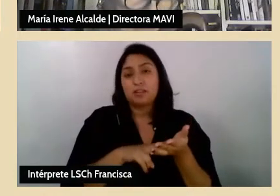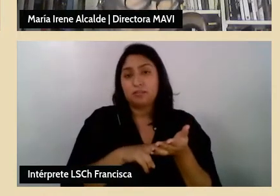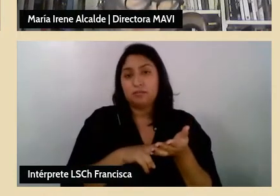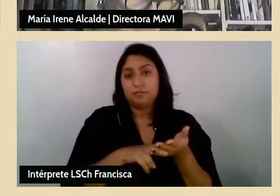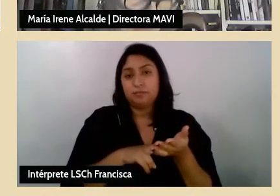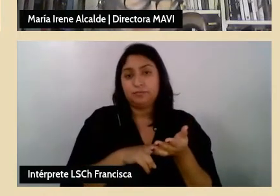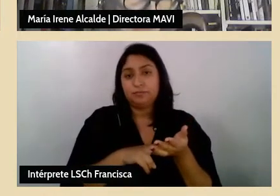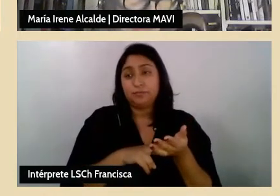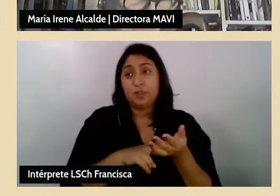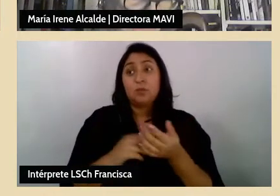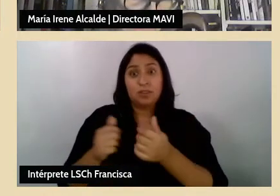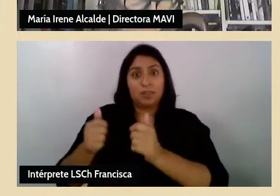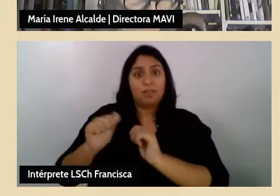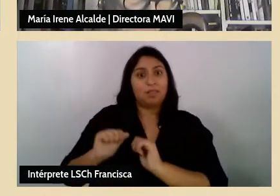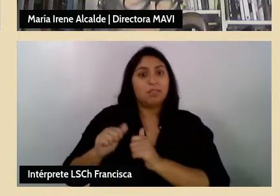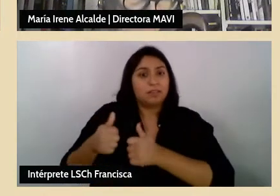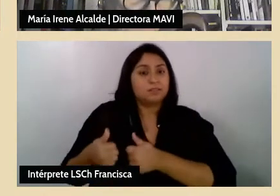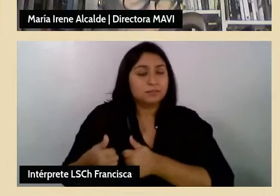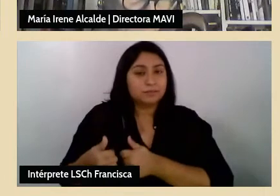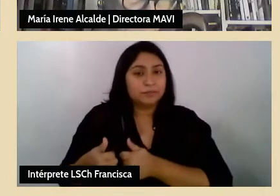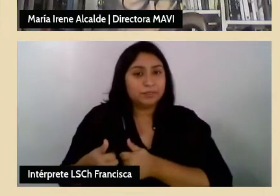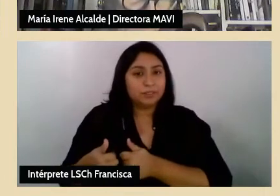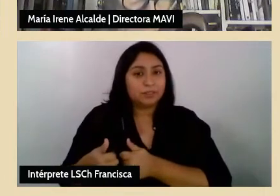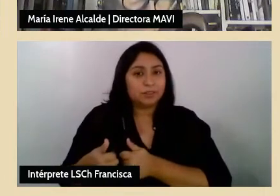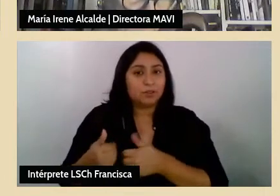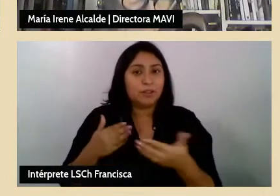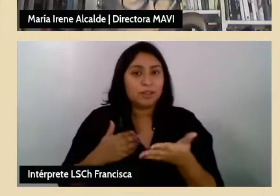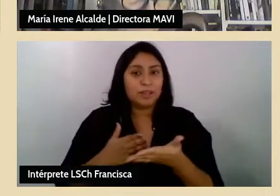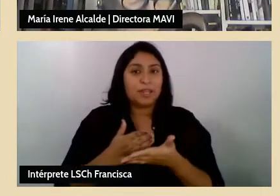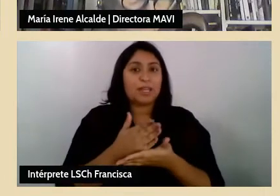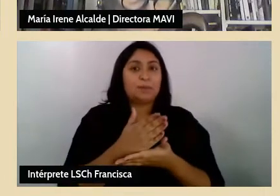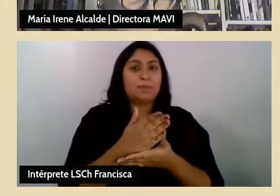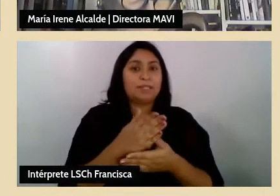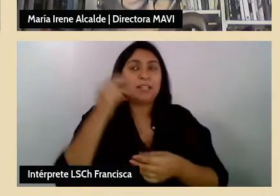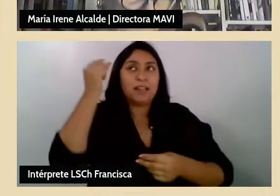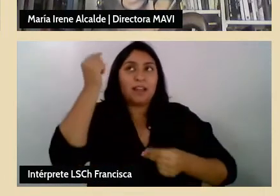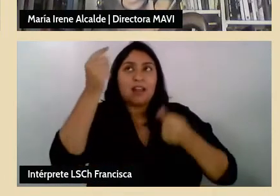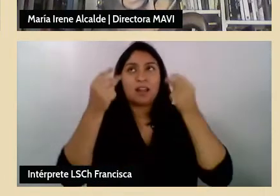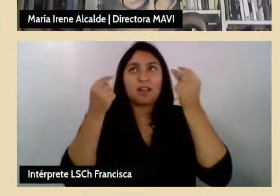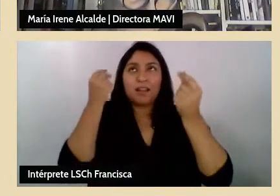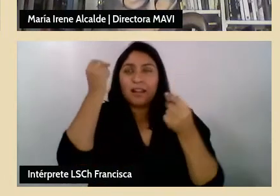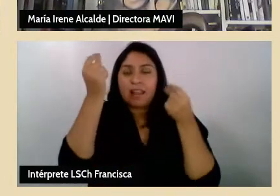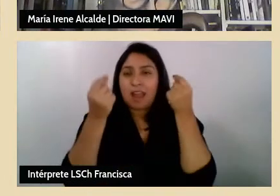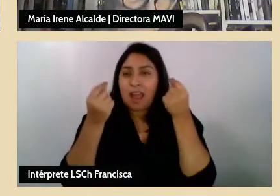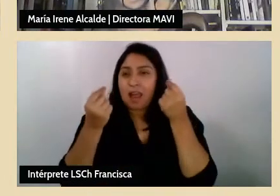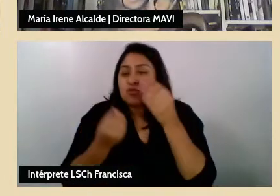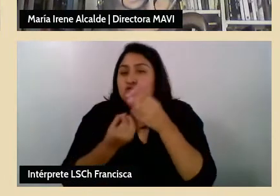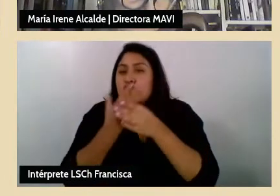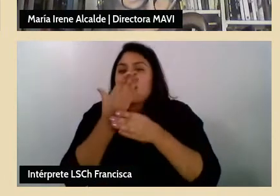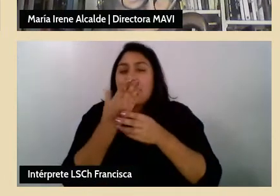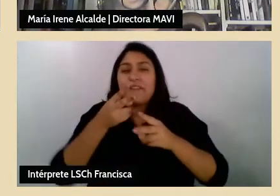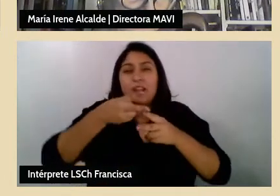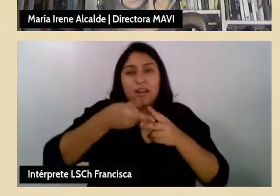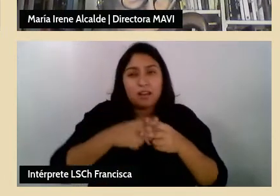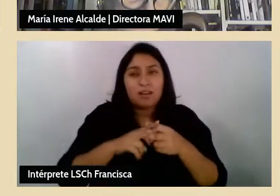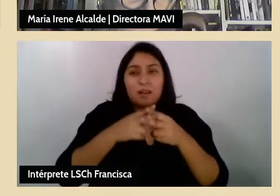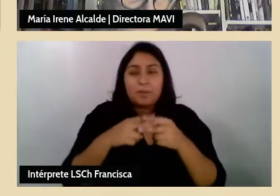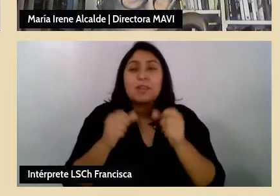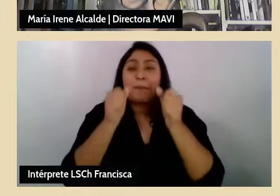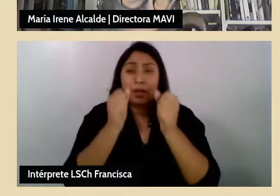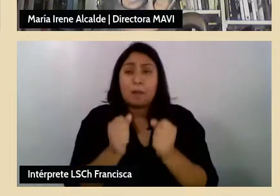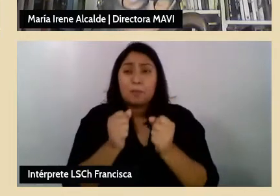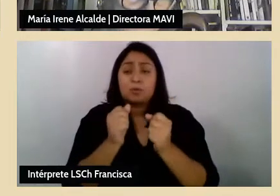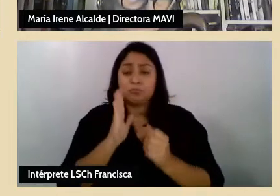fue un desafío el comenzar a tener que crear nuevas herramientas, ¿verdad?, para seguir en contacto